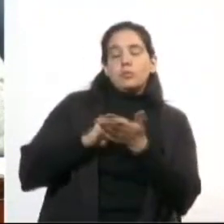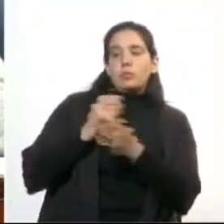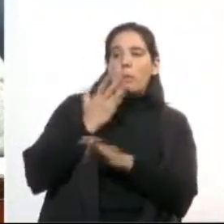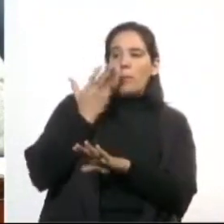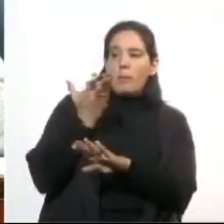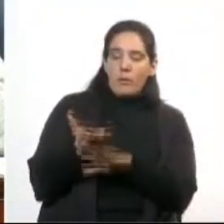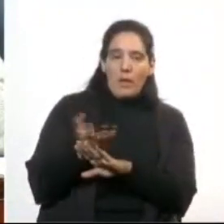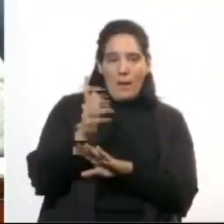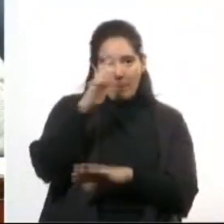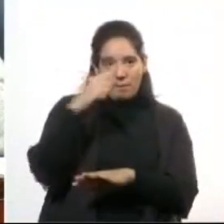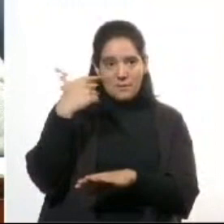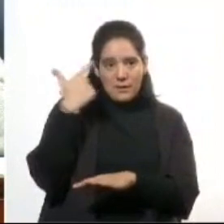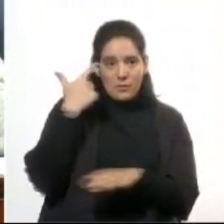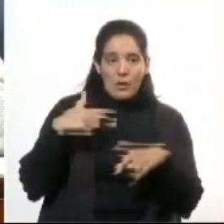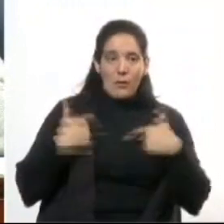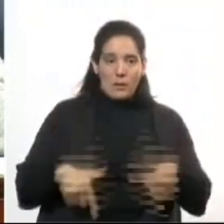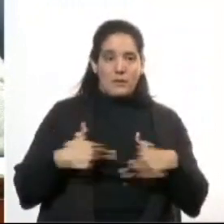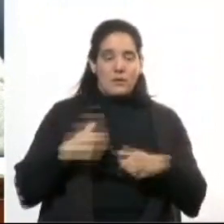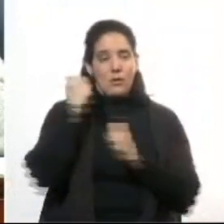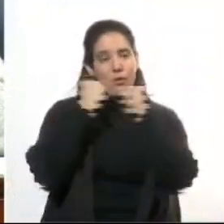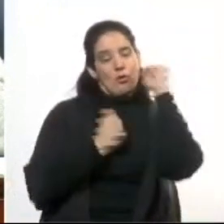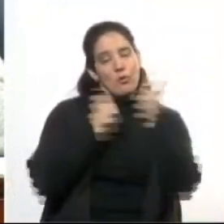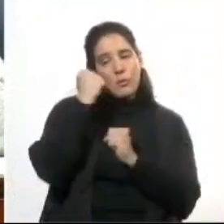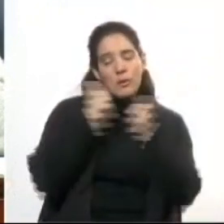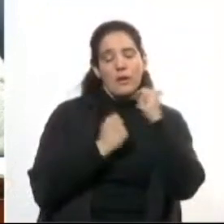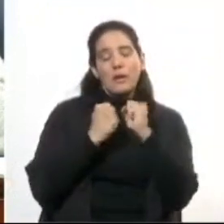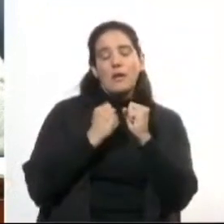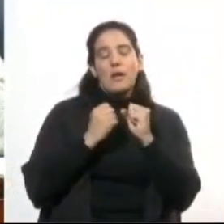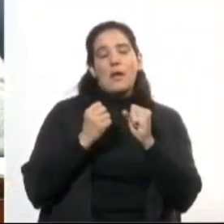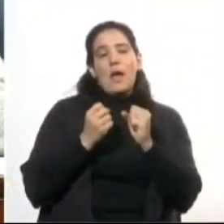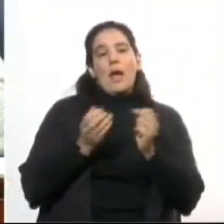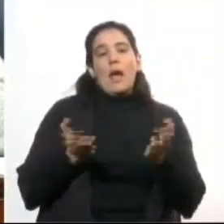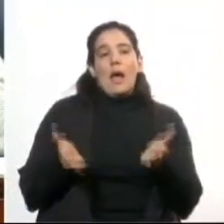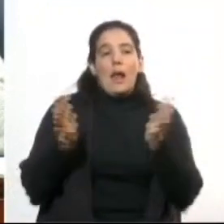Presidente de la República, al Ministerio de Economía y Finanzas, a la Junta